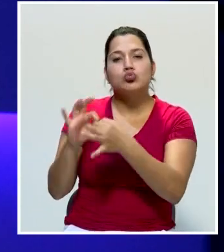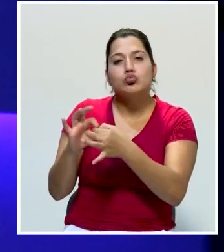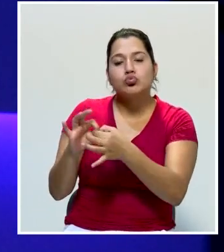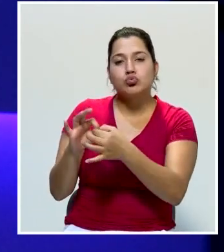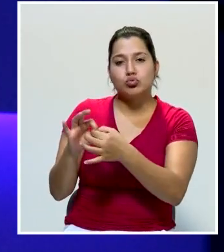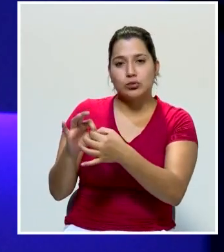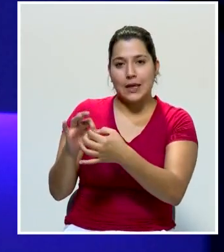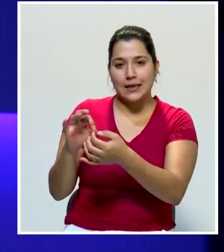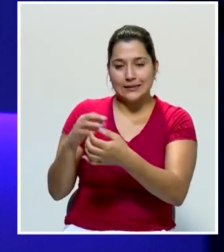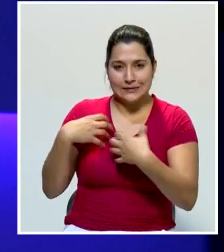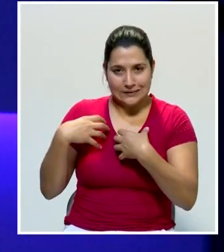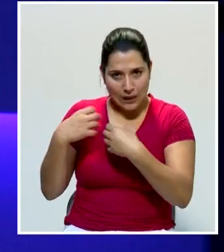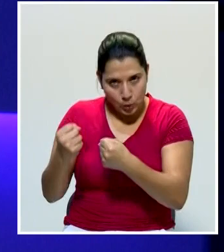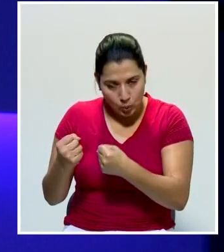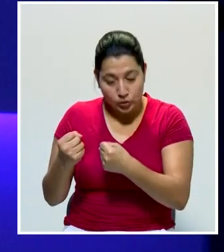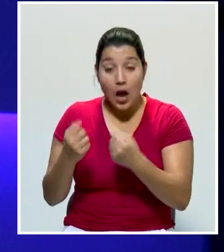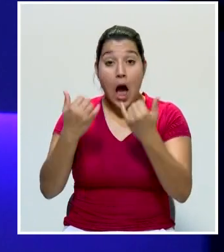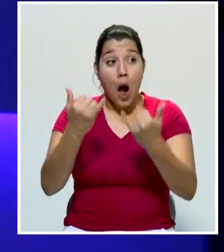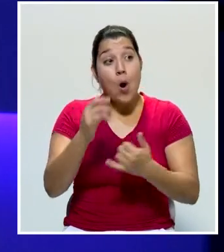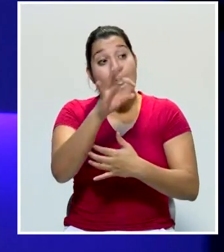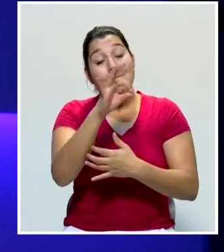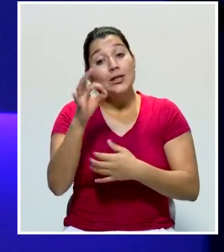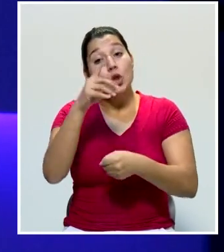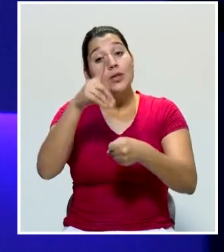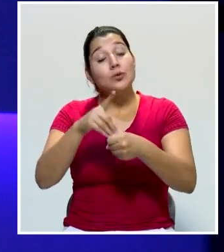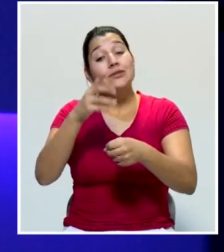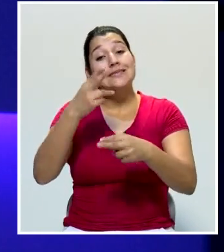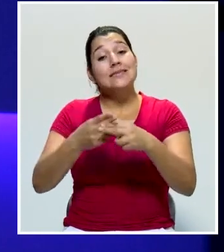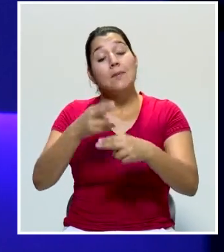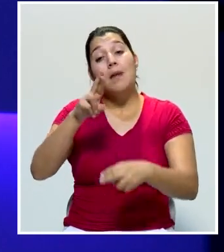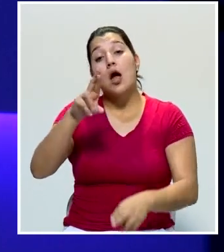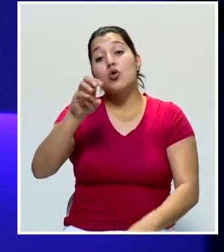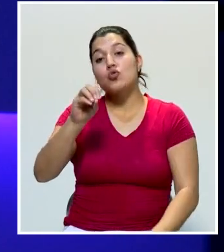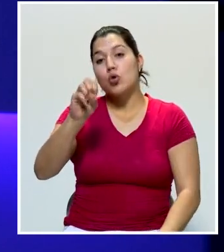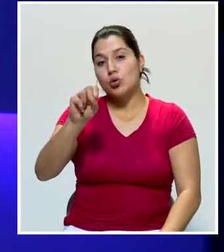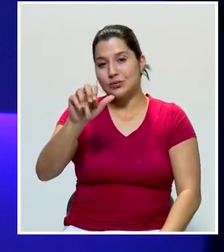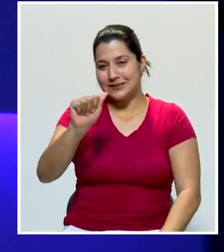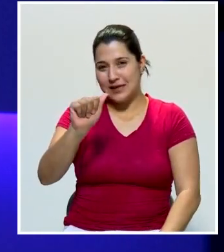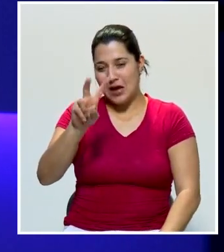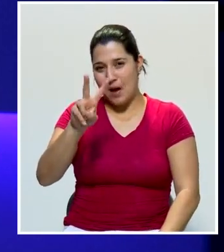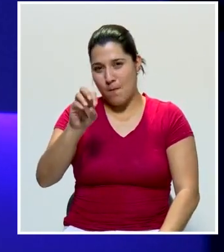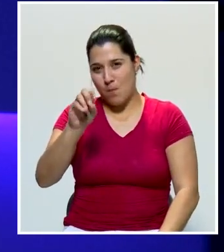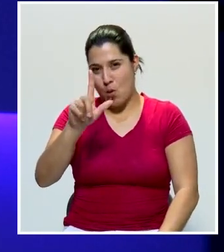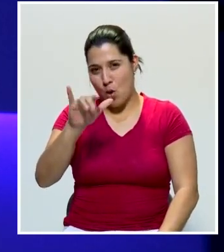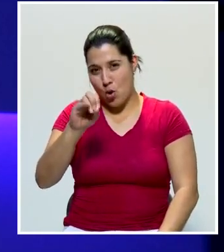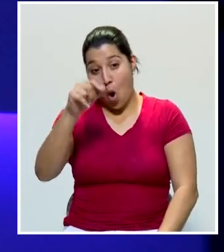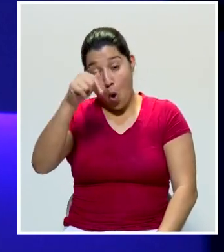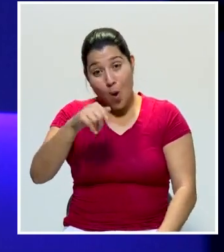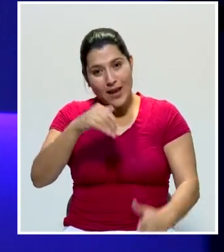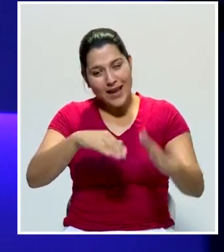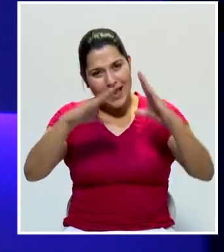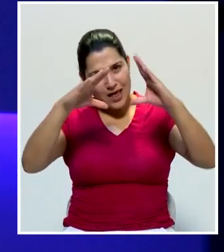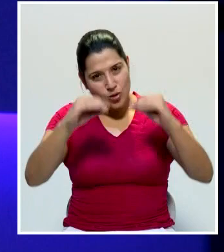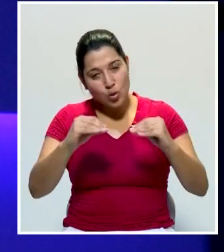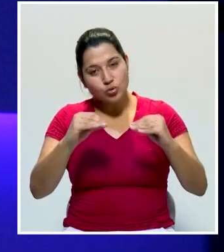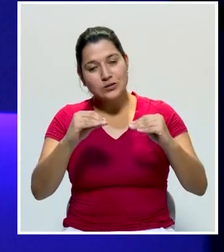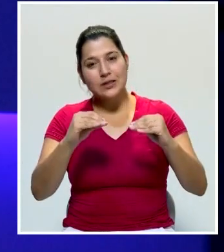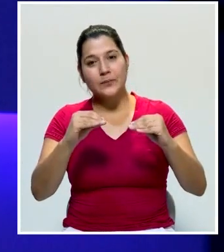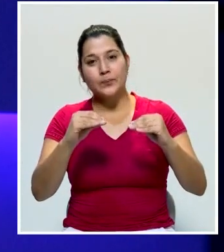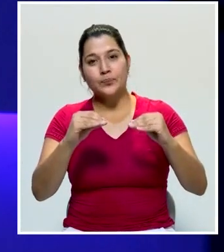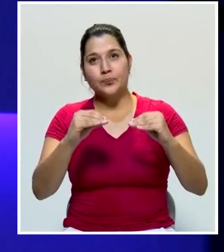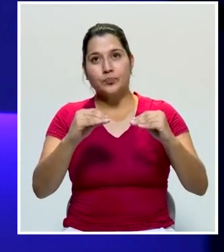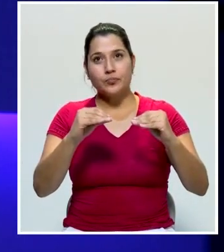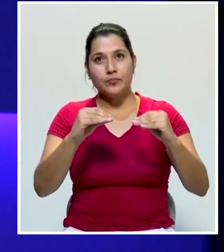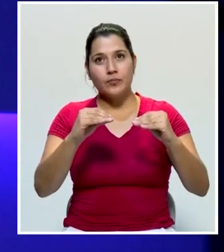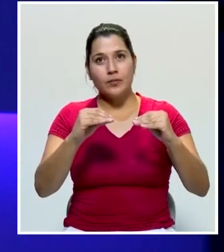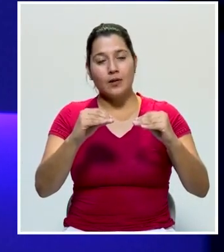diputada Zoila Rosa Bolio, quien esta noche va a estar de una manera alternativa porque